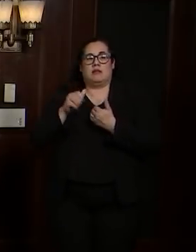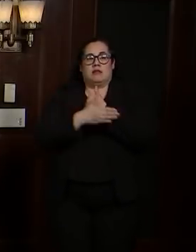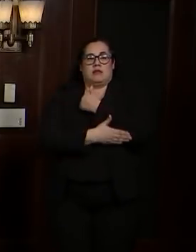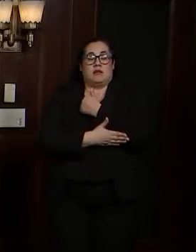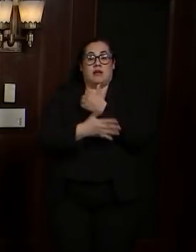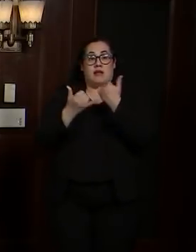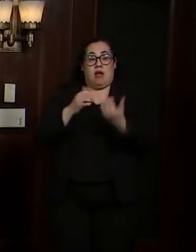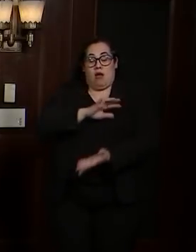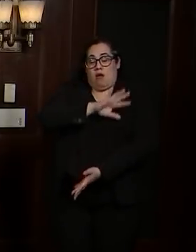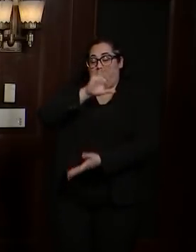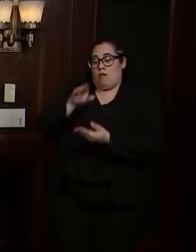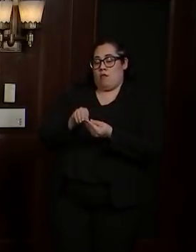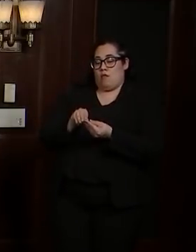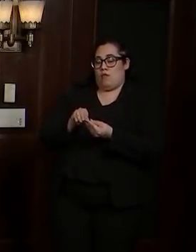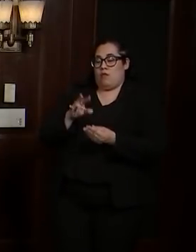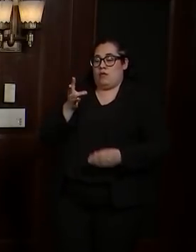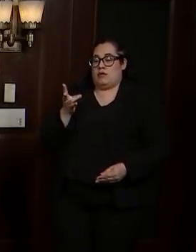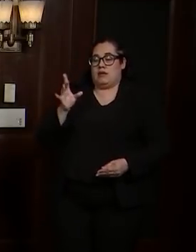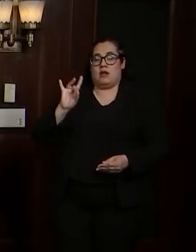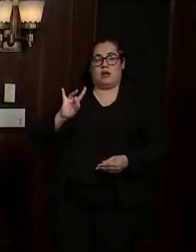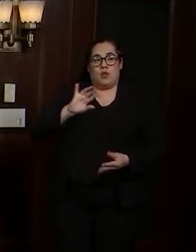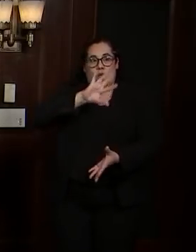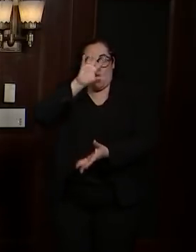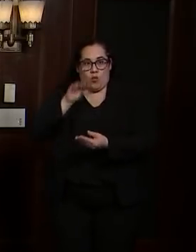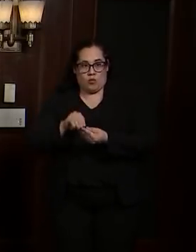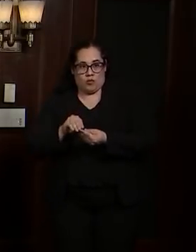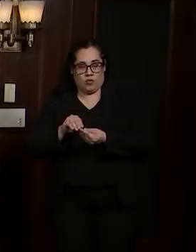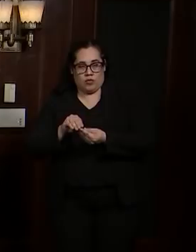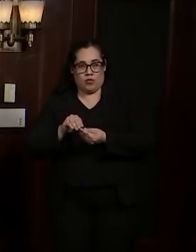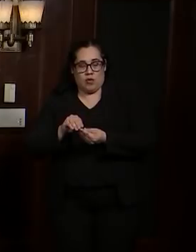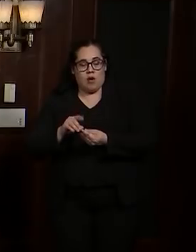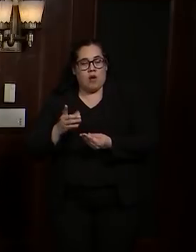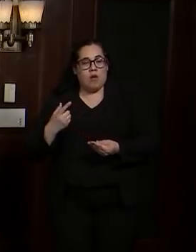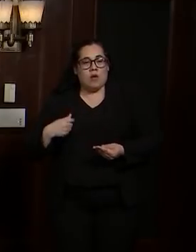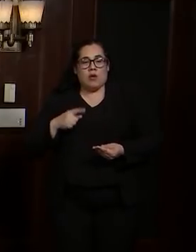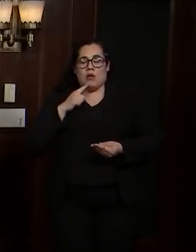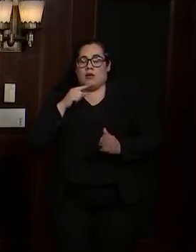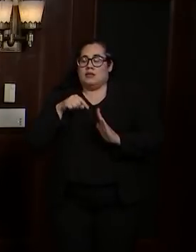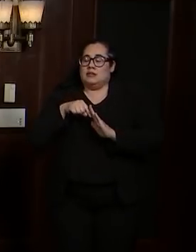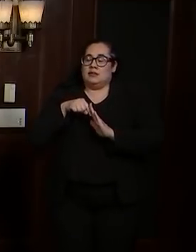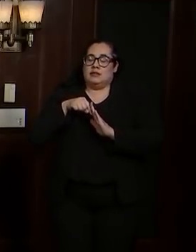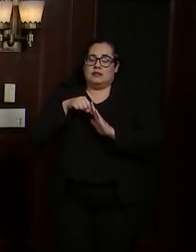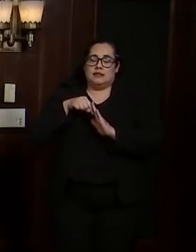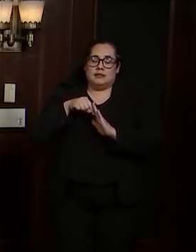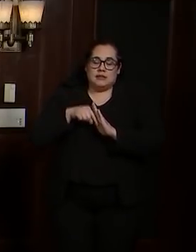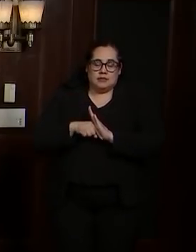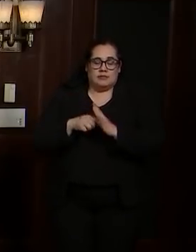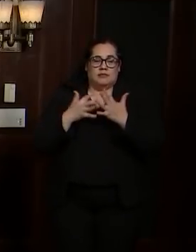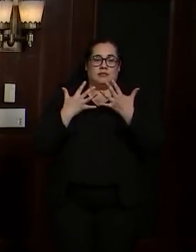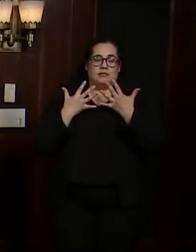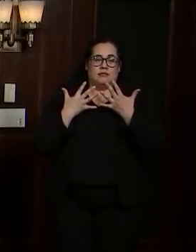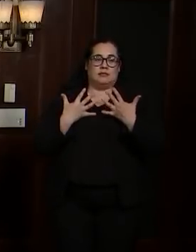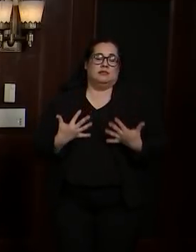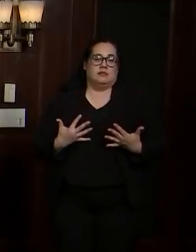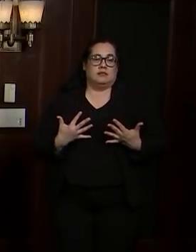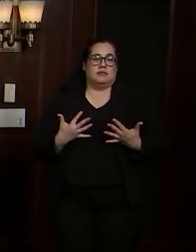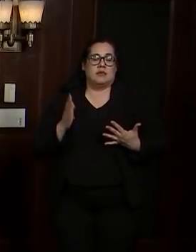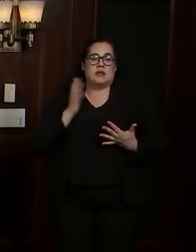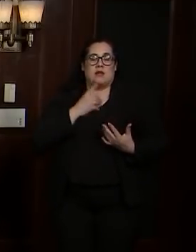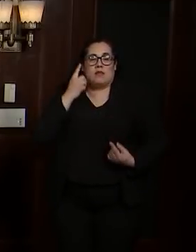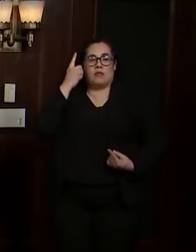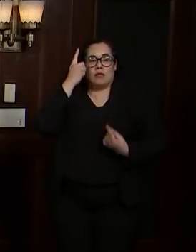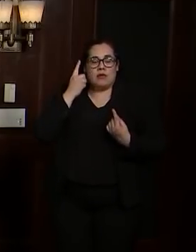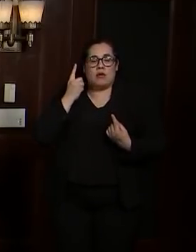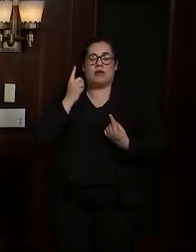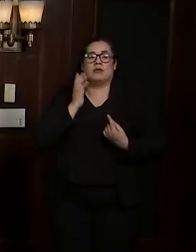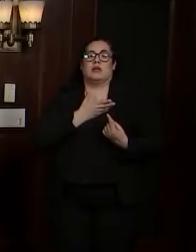total de 78 en total. Estamos profundamente tristes y nuestros pensamientos